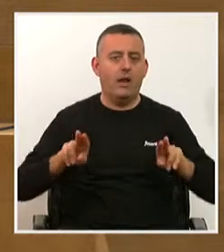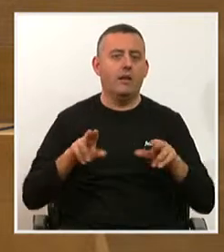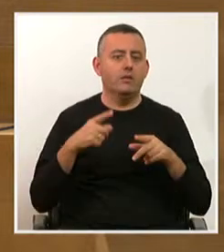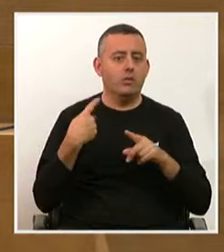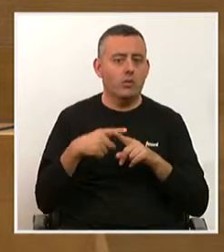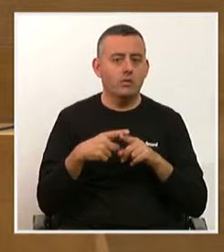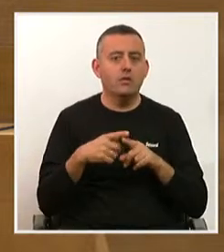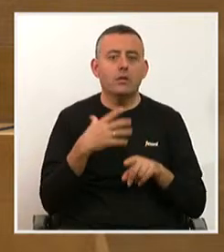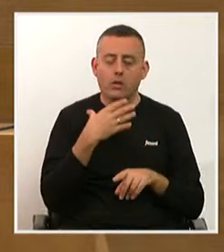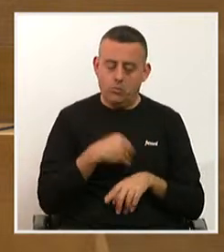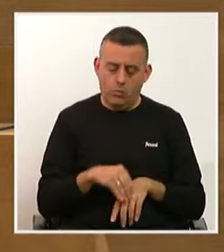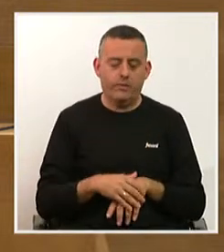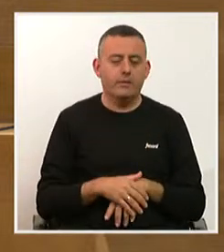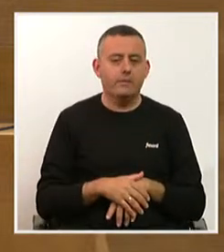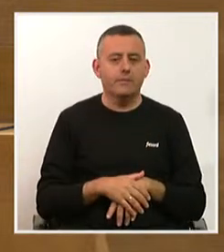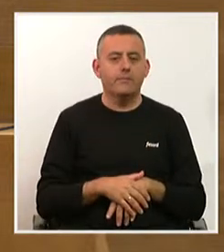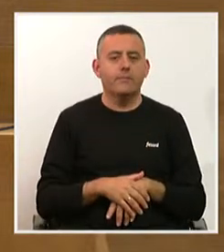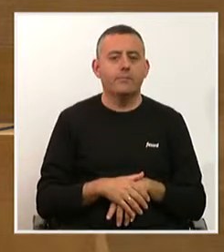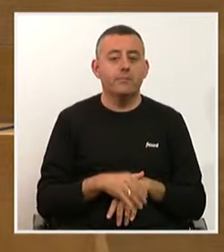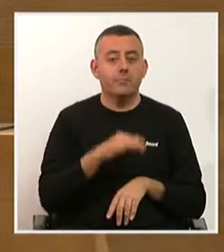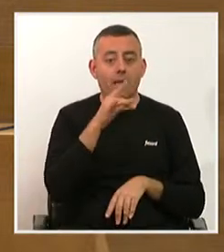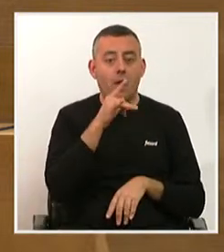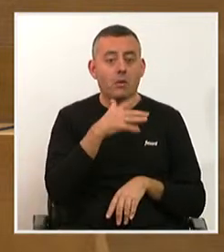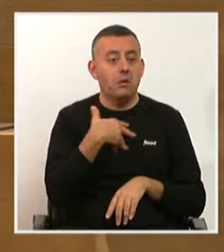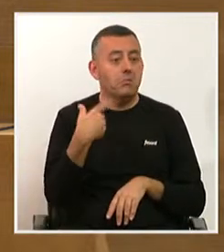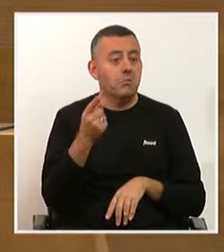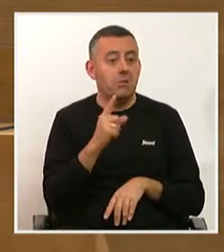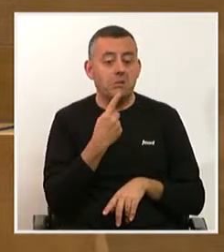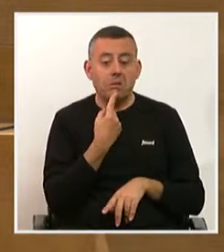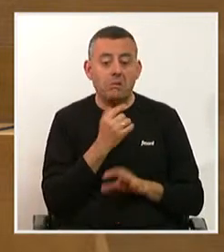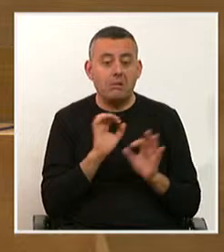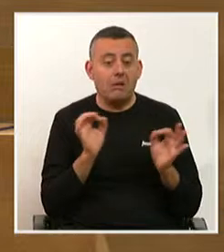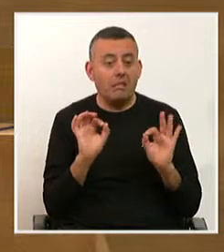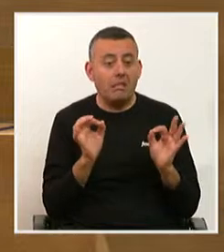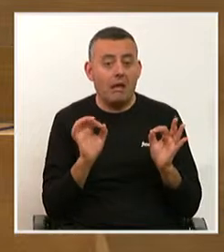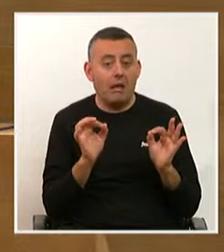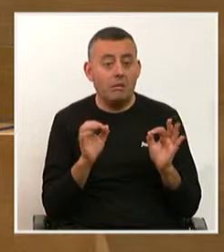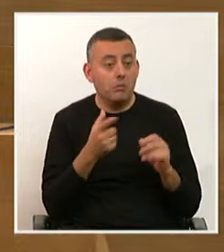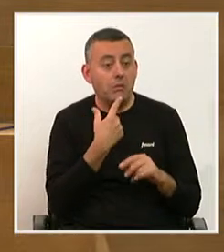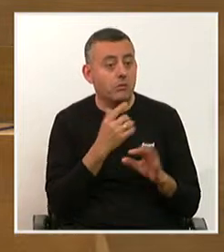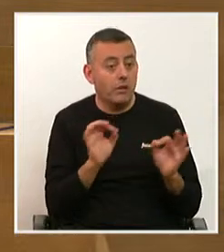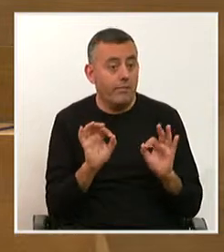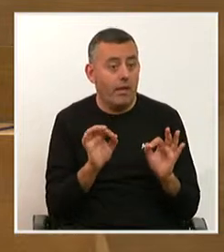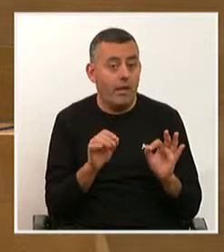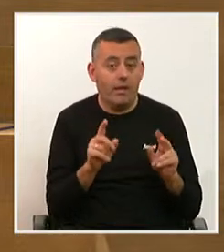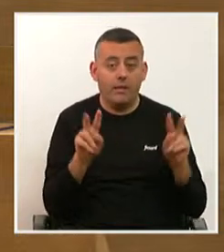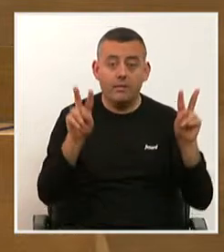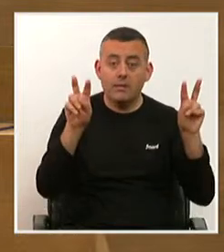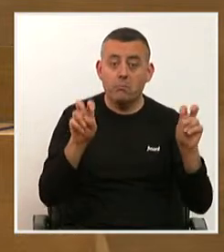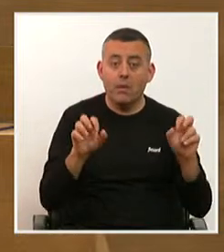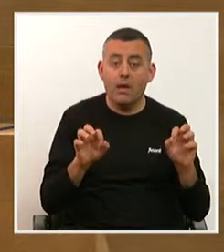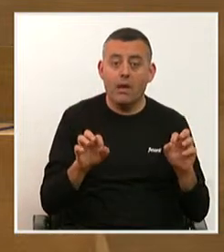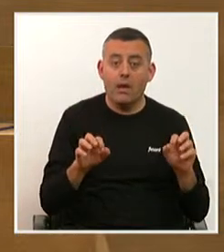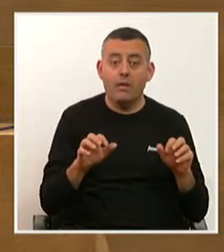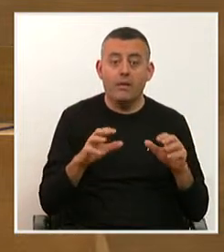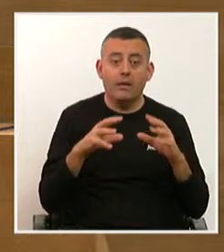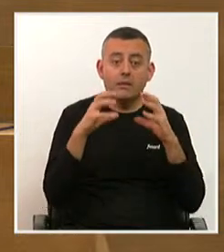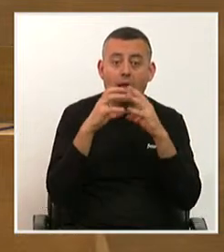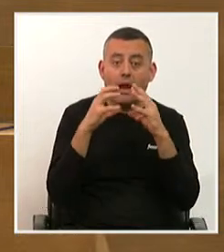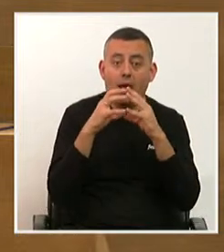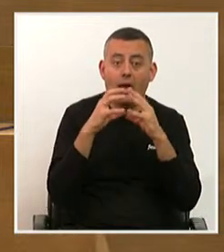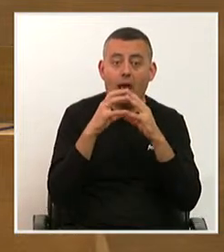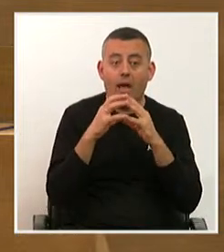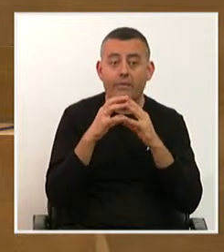ahora noen a comentar ni a res no res res sobre que vienen de